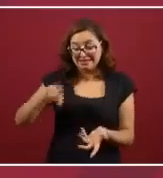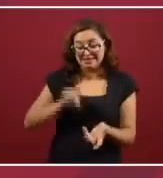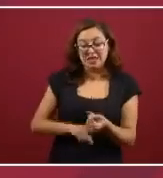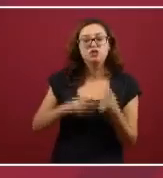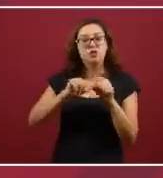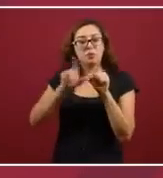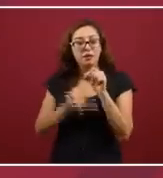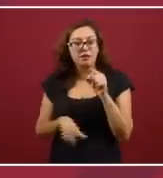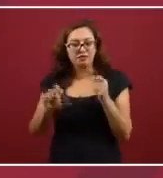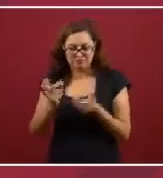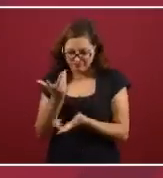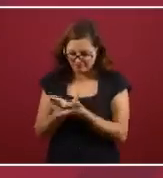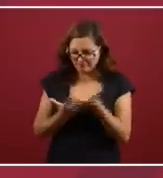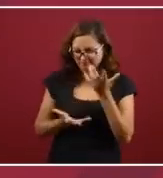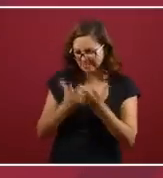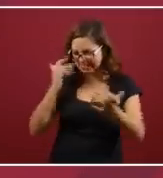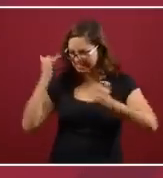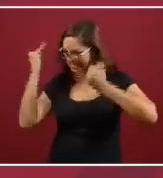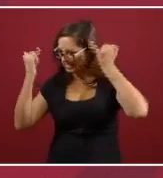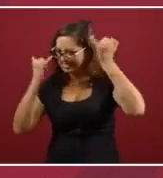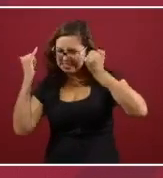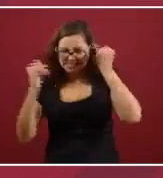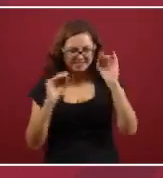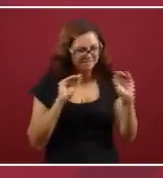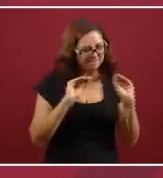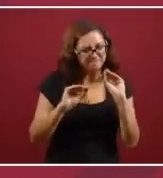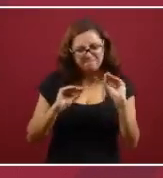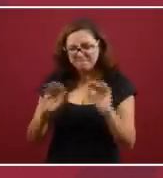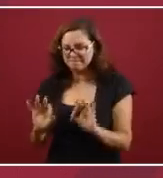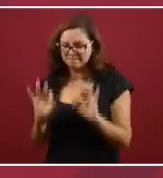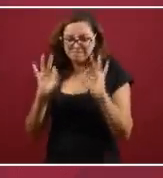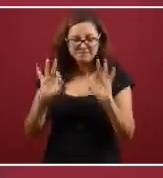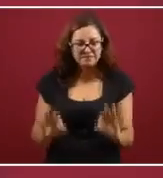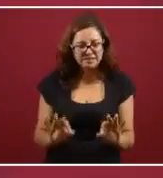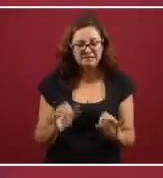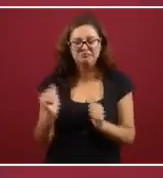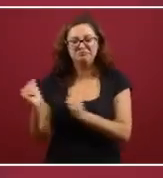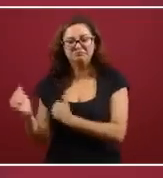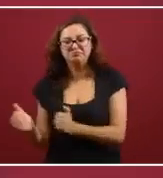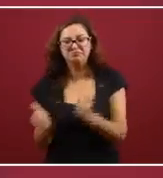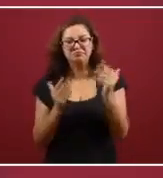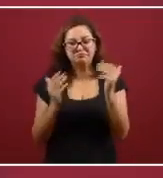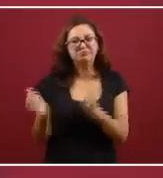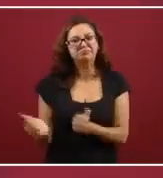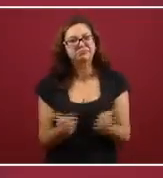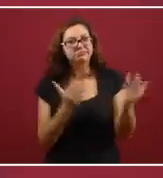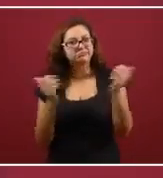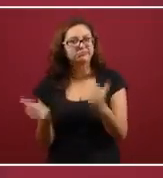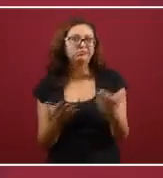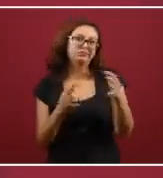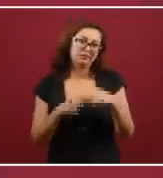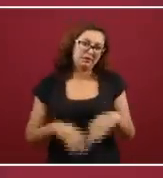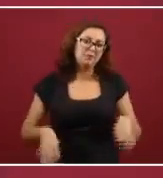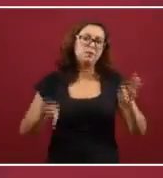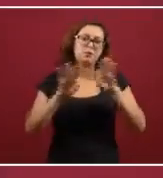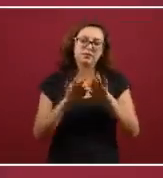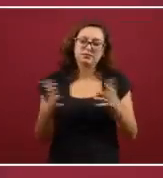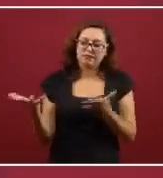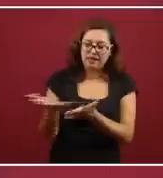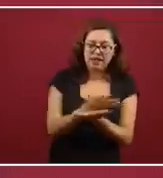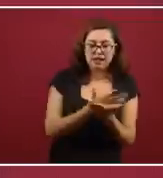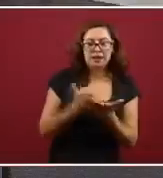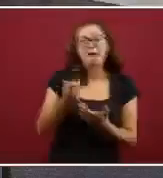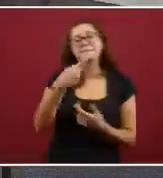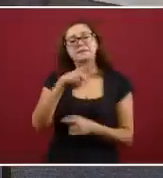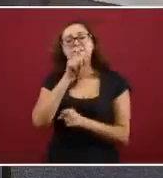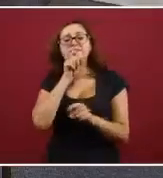de la misma producción, sino también porque da empleo. directo a más de